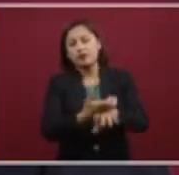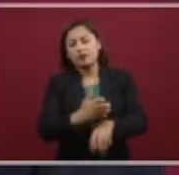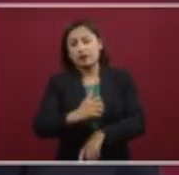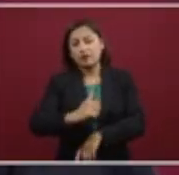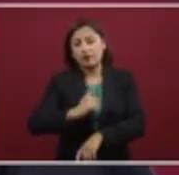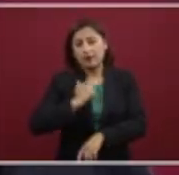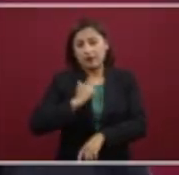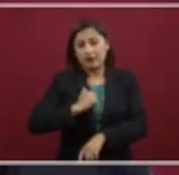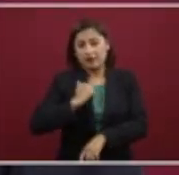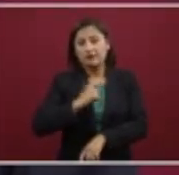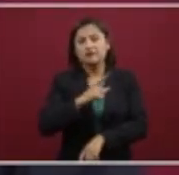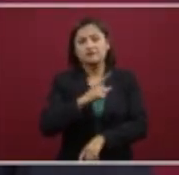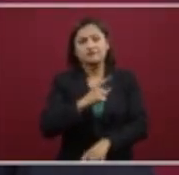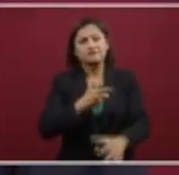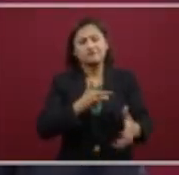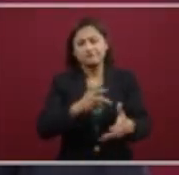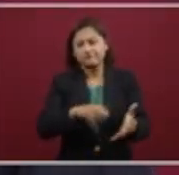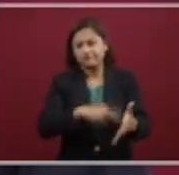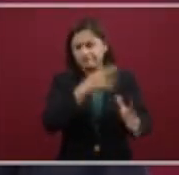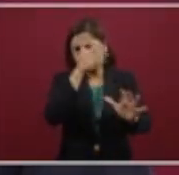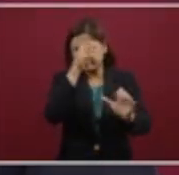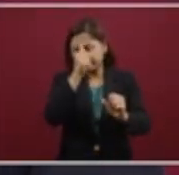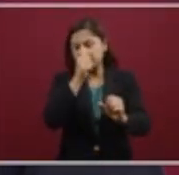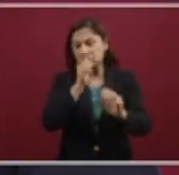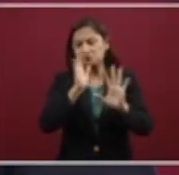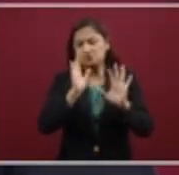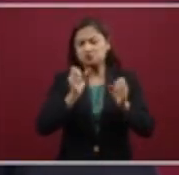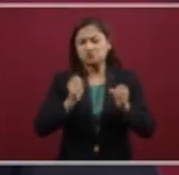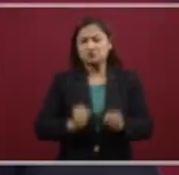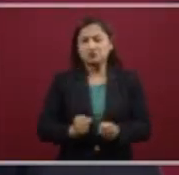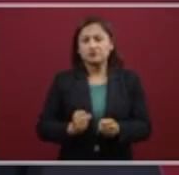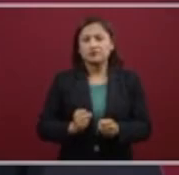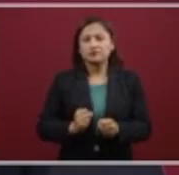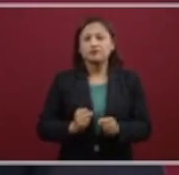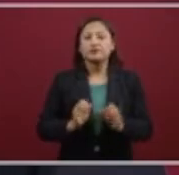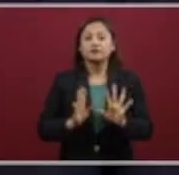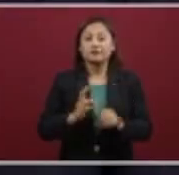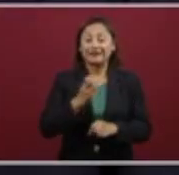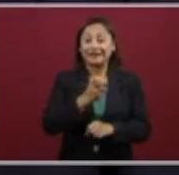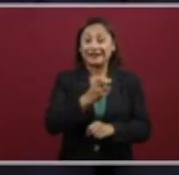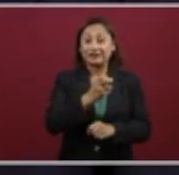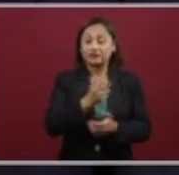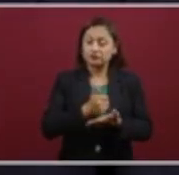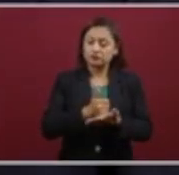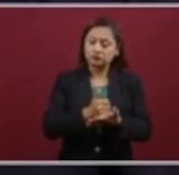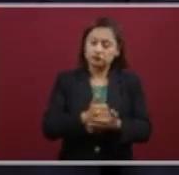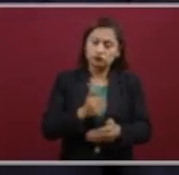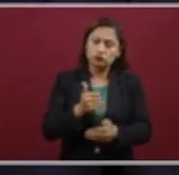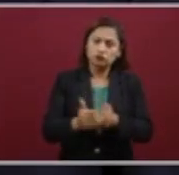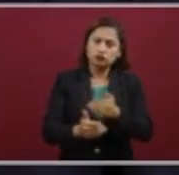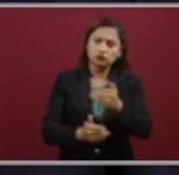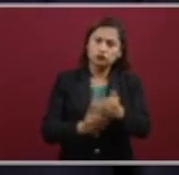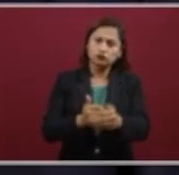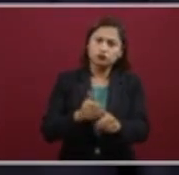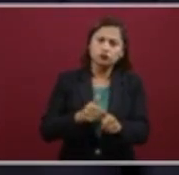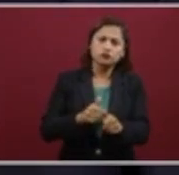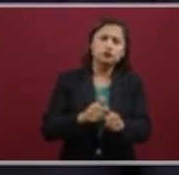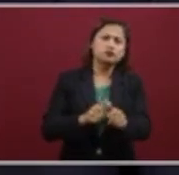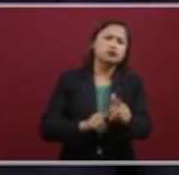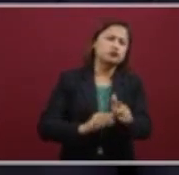Entonces, esto va a ayudar mucho a que siga creciendo el comercio, que